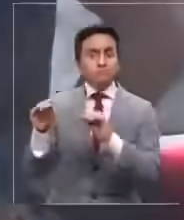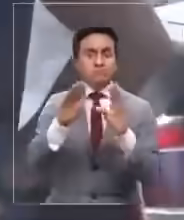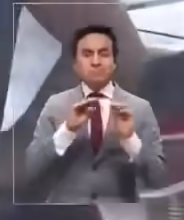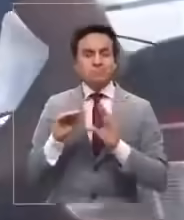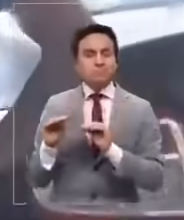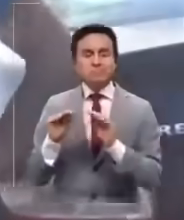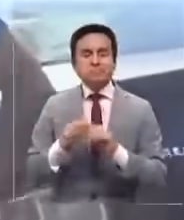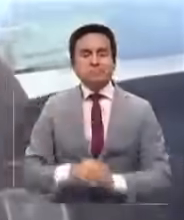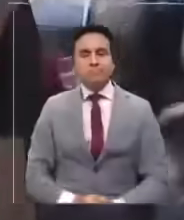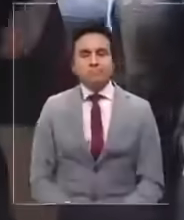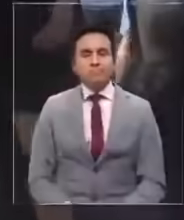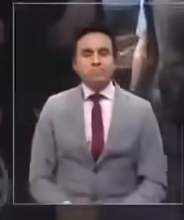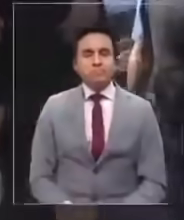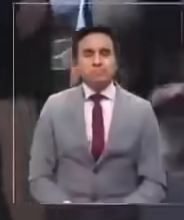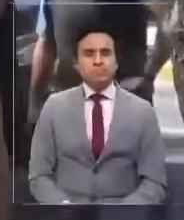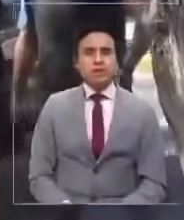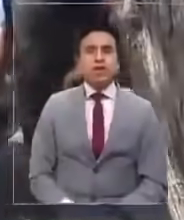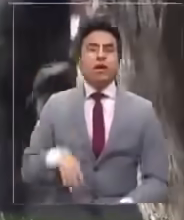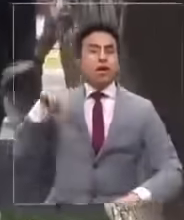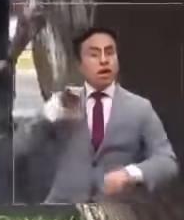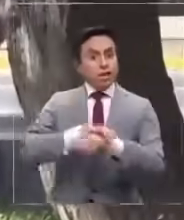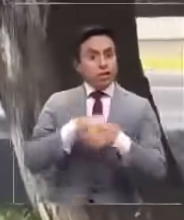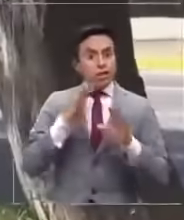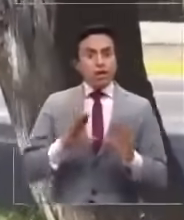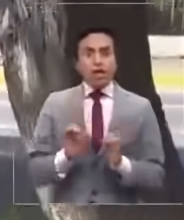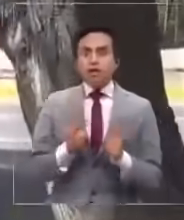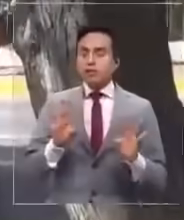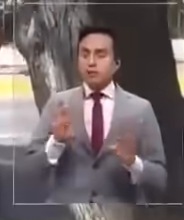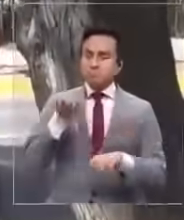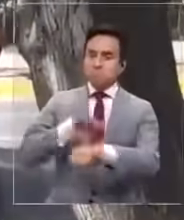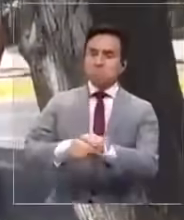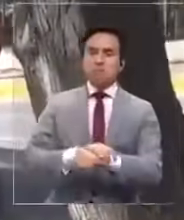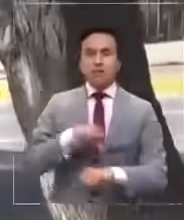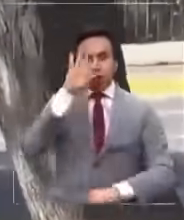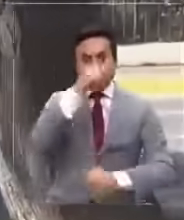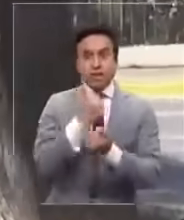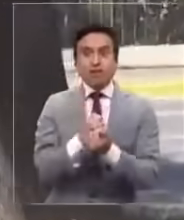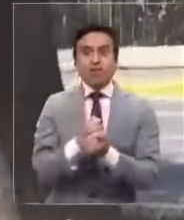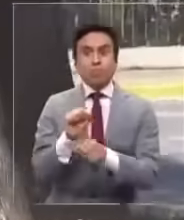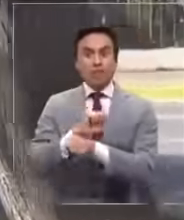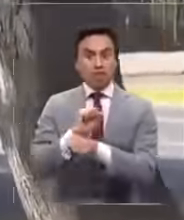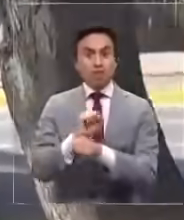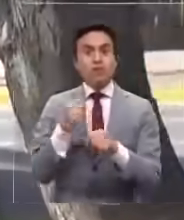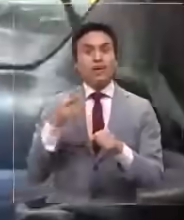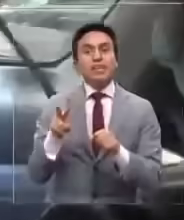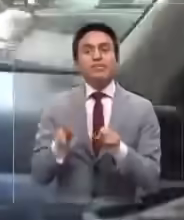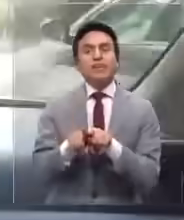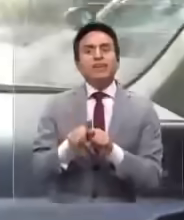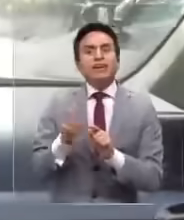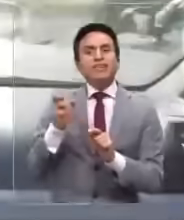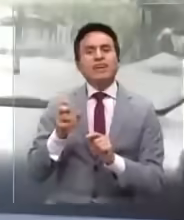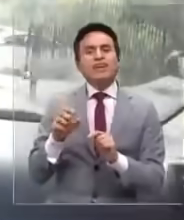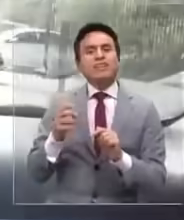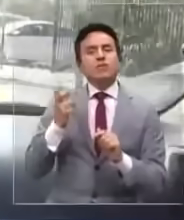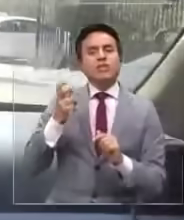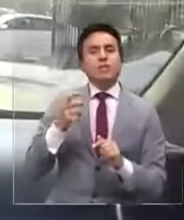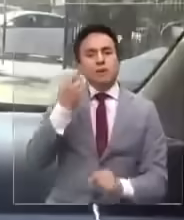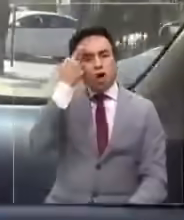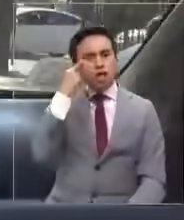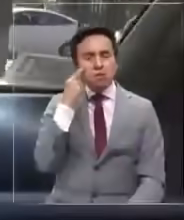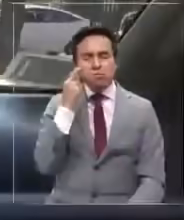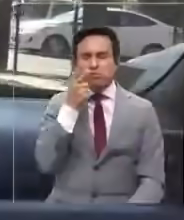Tengo 22 y... Fueron detenidos por casualidad, ya que a los carabineros de esta patrulla Casa Delincuentes de la comuna de Peñalolén les